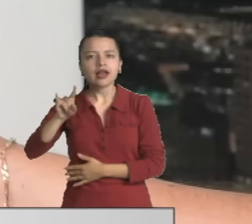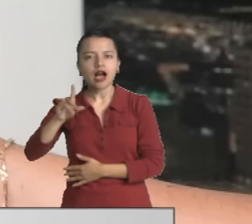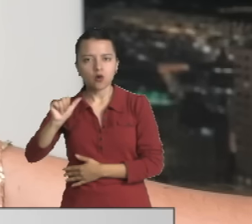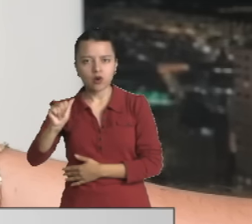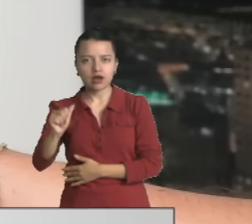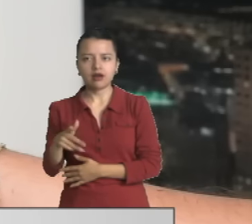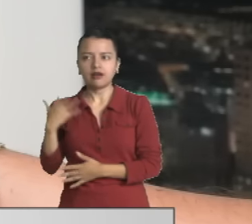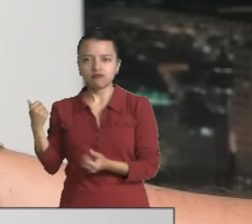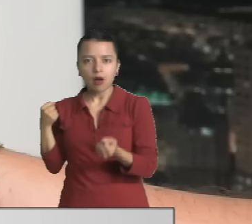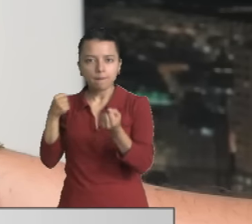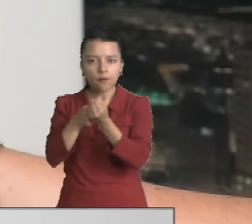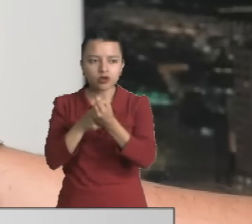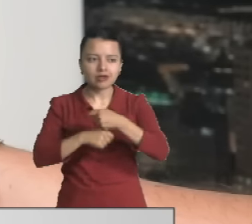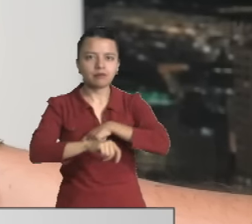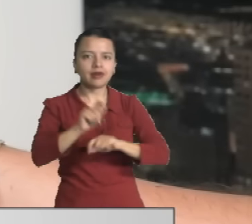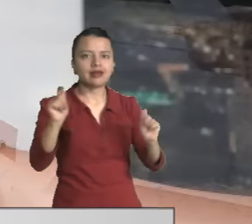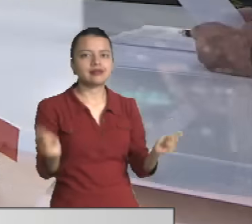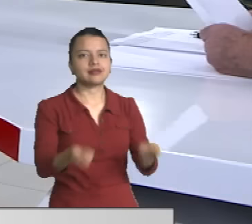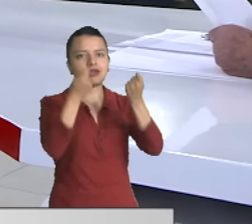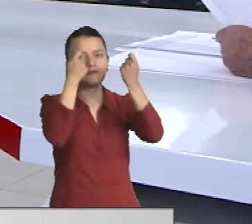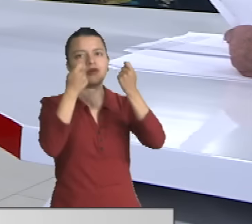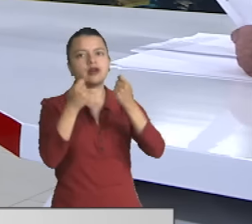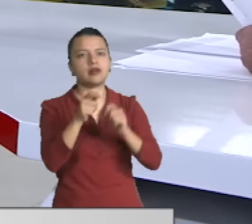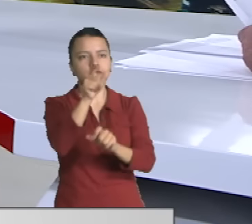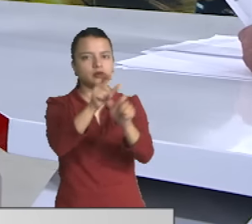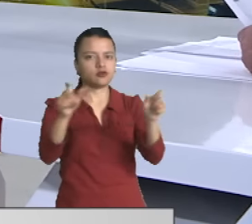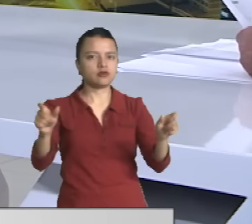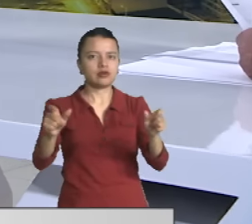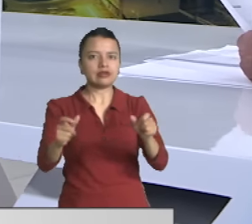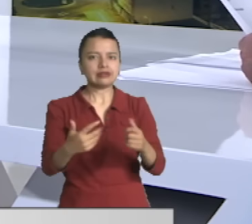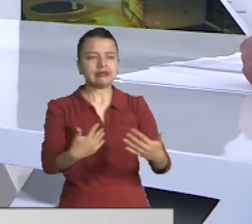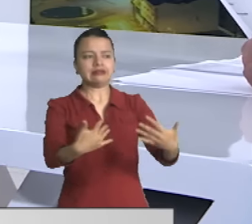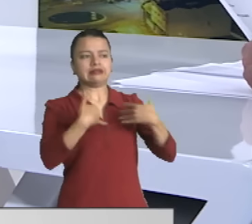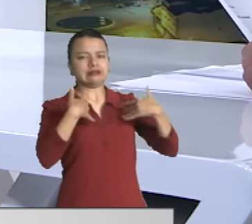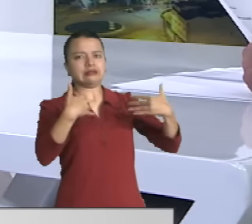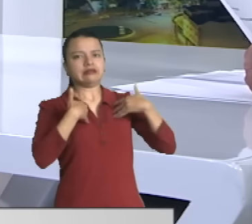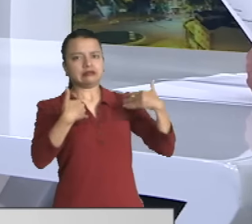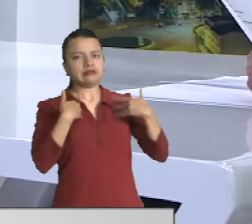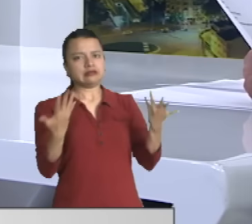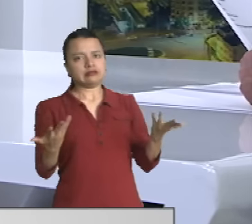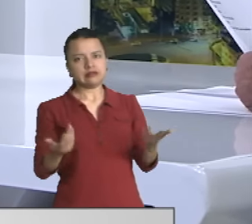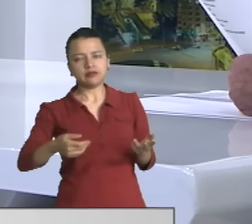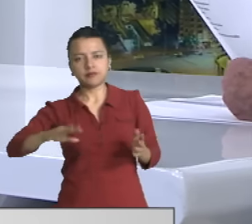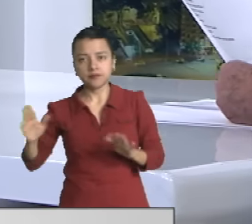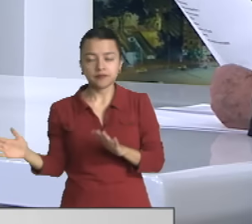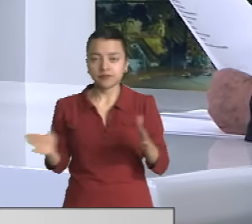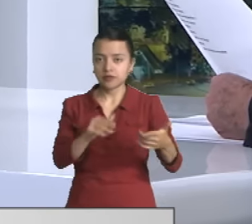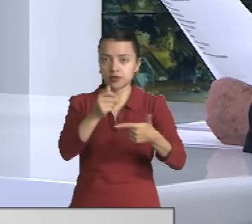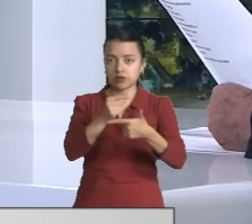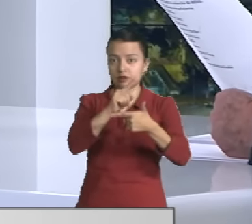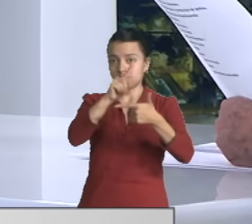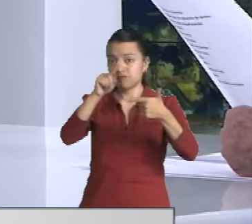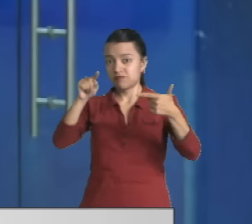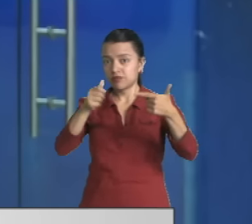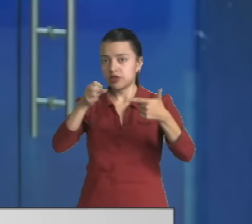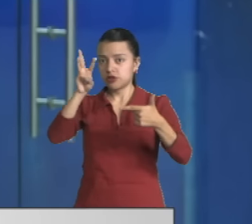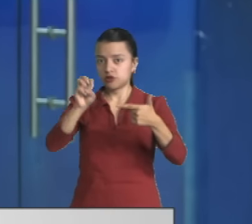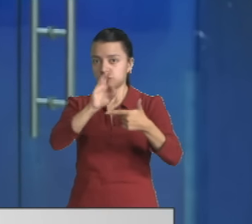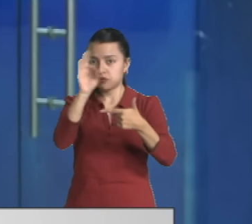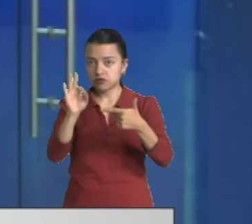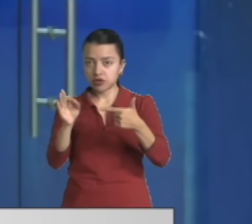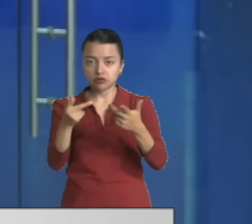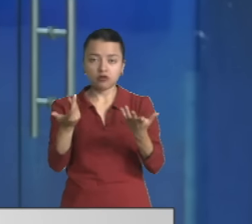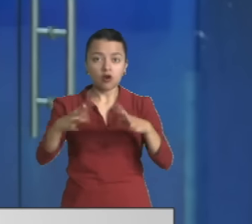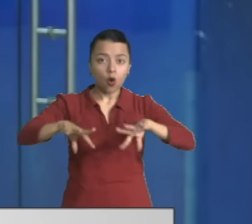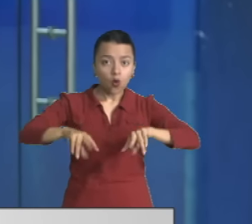para que ingresen a estos grupos de delincuencia común organizada. Según el oficial, el hurto a personas bajó este año un 18%. Es por